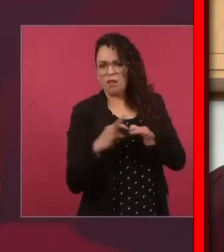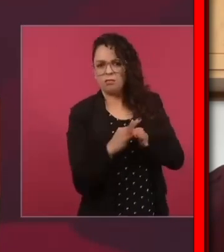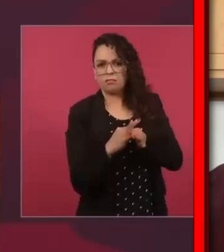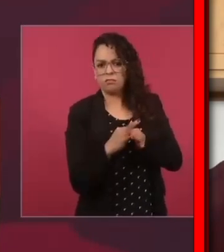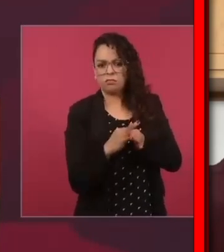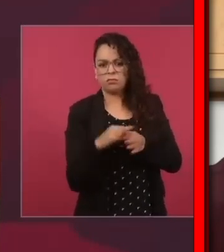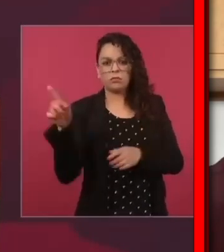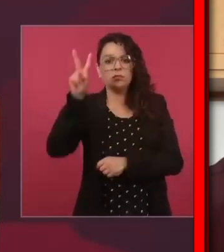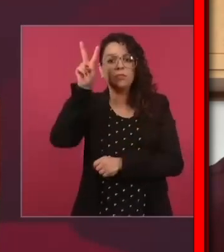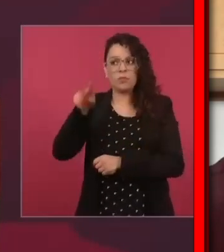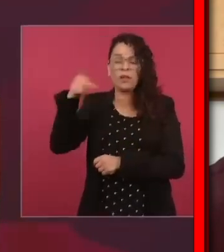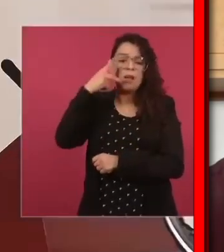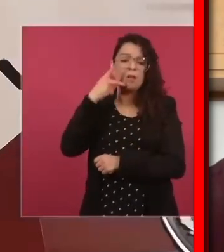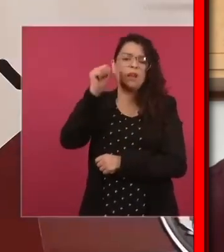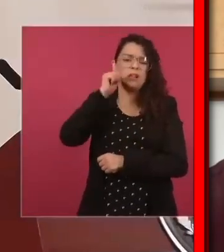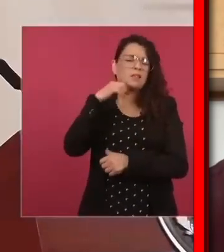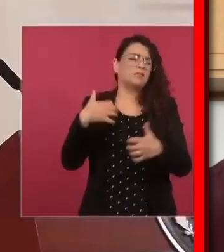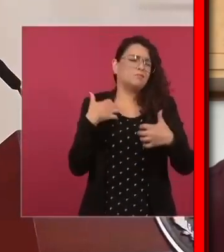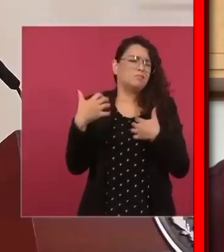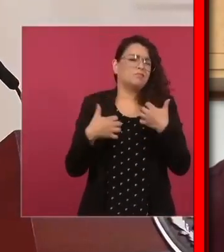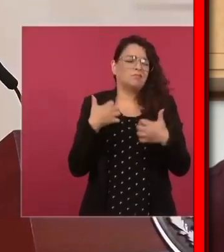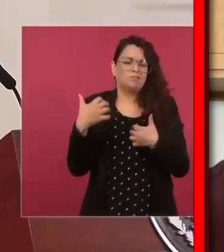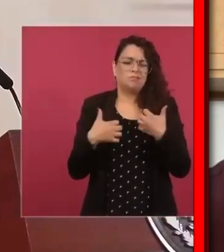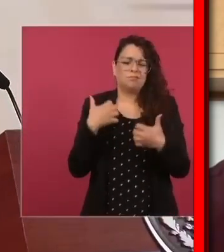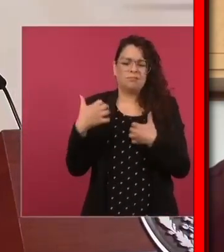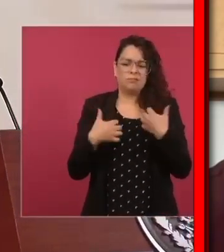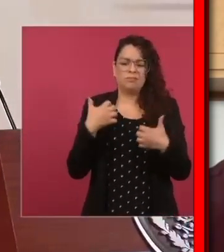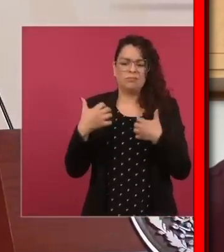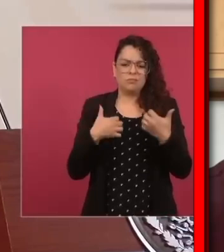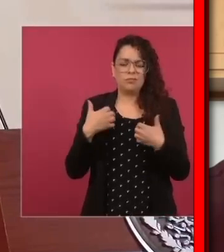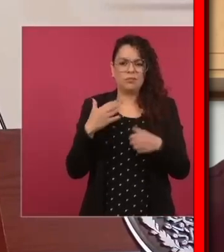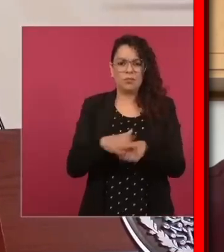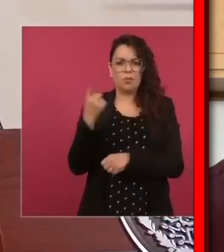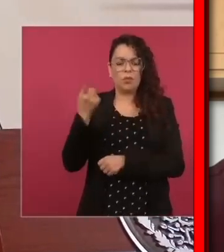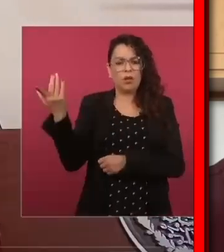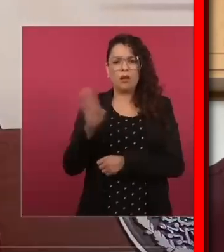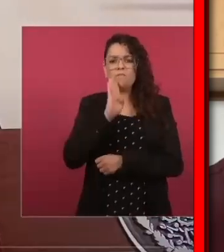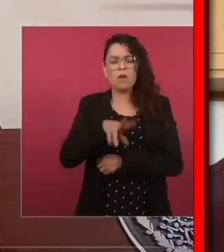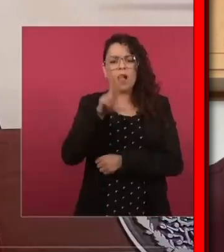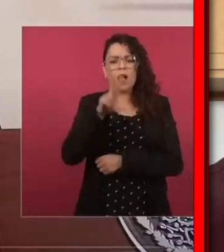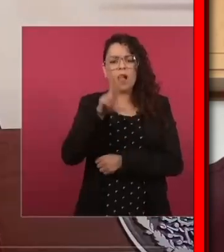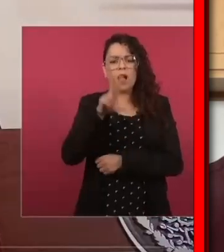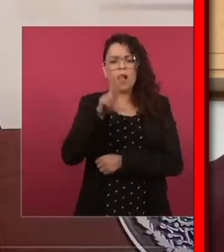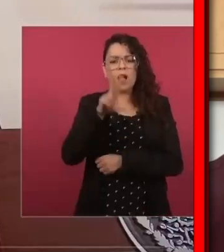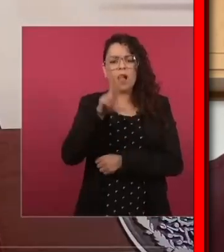del déficit que tenía Estados Unidos con relación a México.